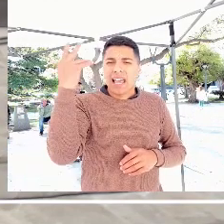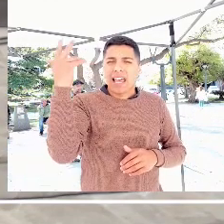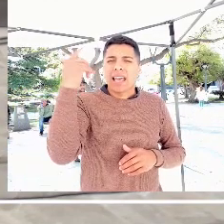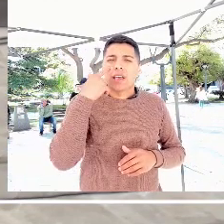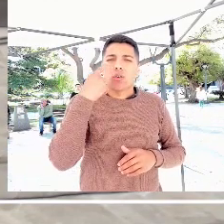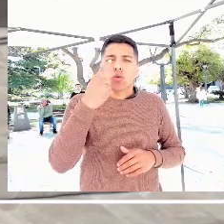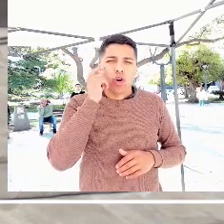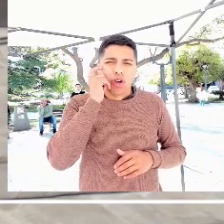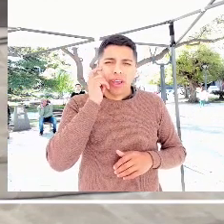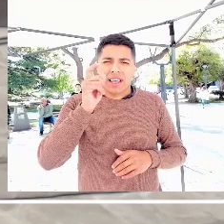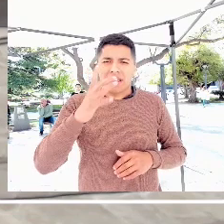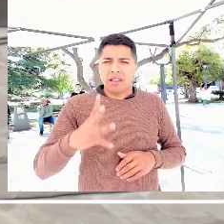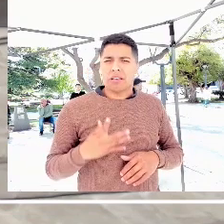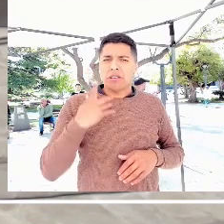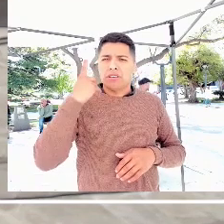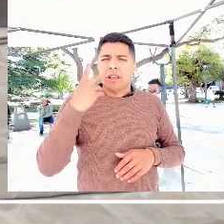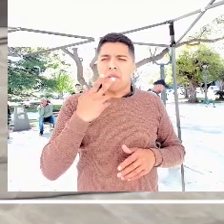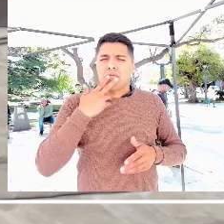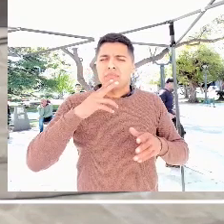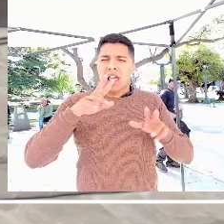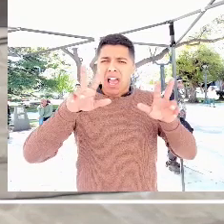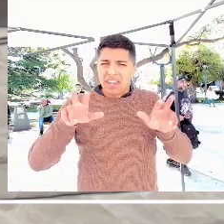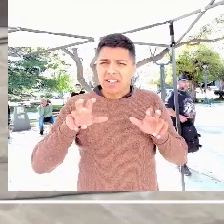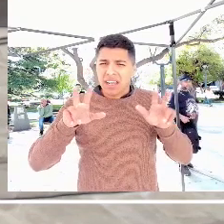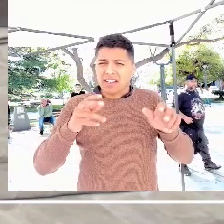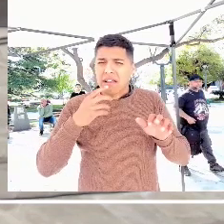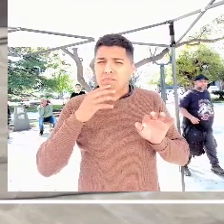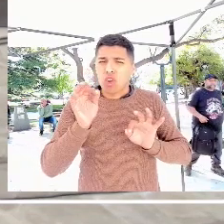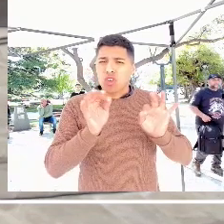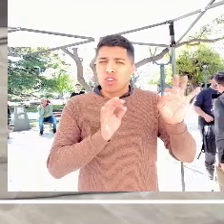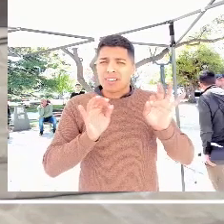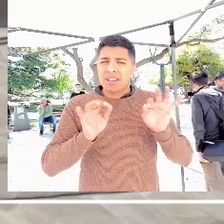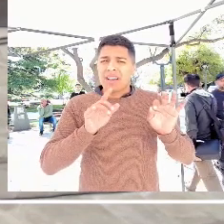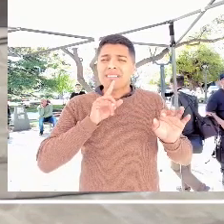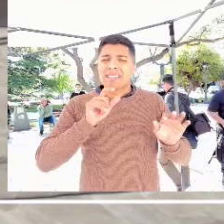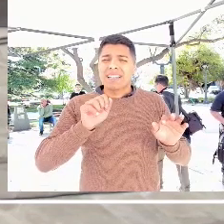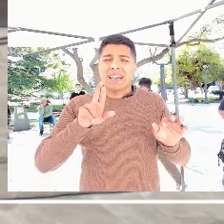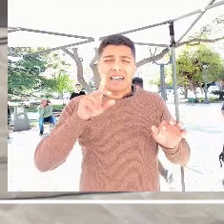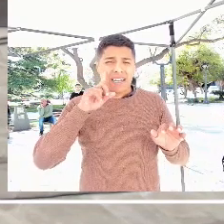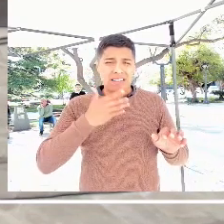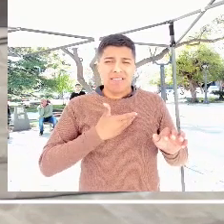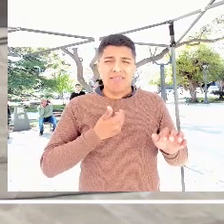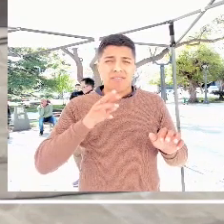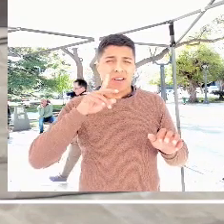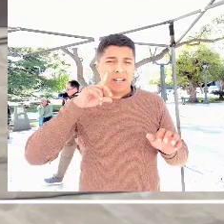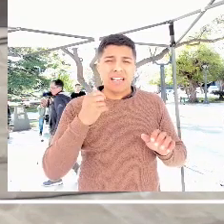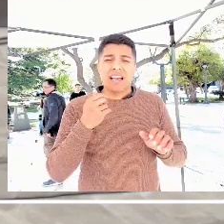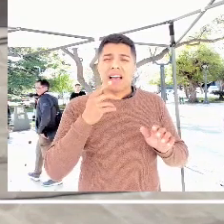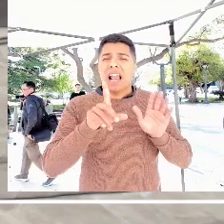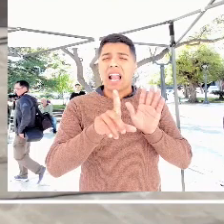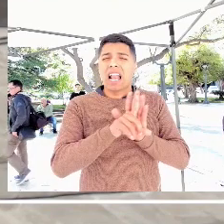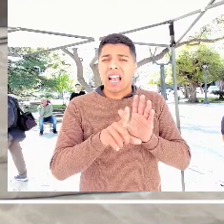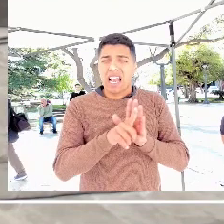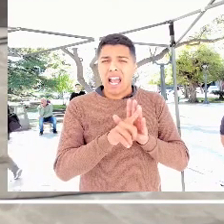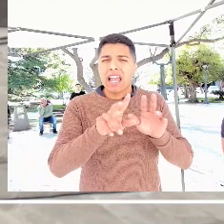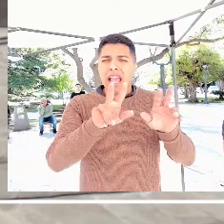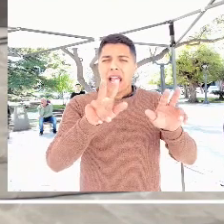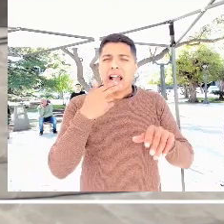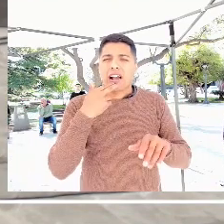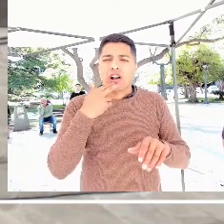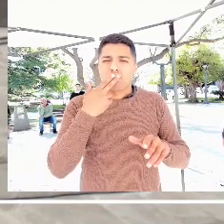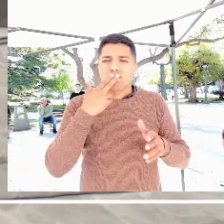2023-000-2115-1GC. Dirección de Rentas, Proyecto de Ordenanza Tarifaria 2024. Concejal Fernández tiene la palabra.